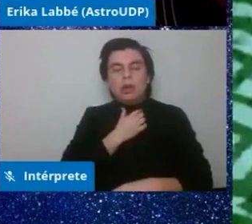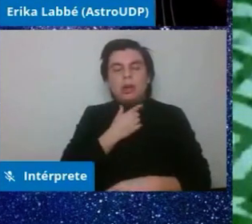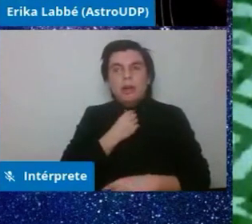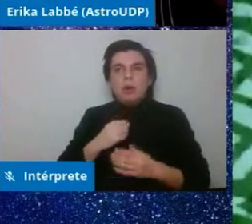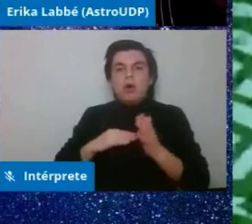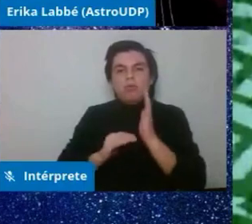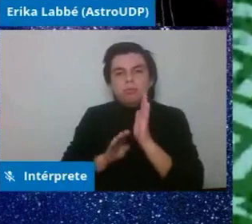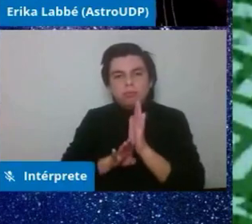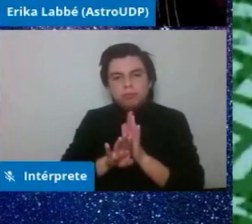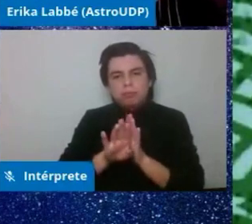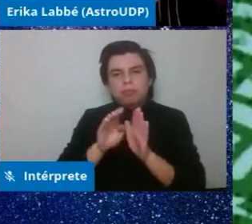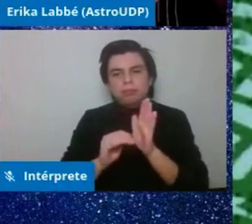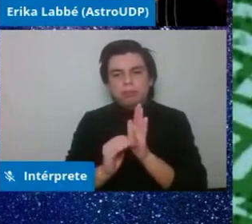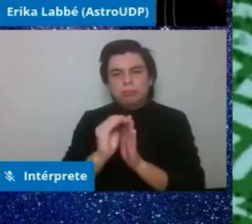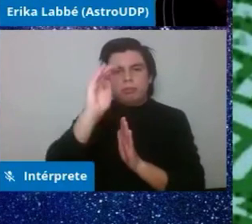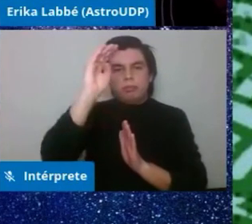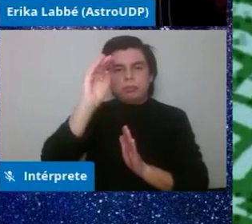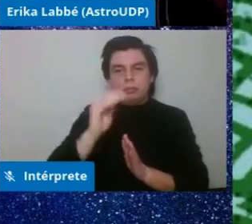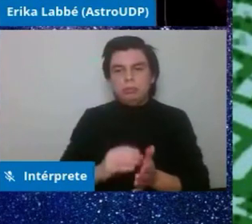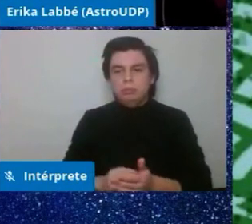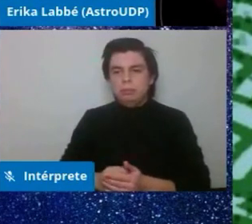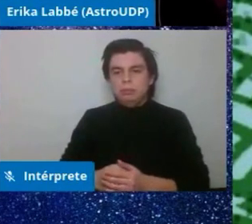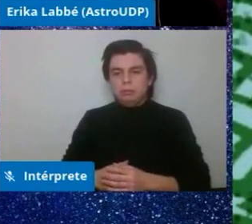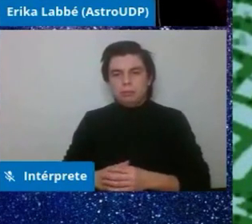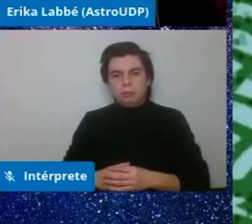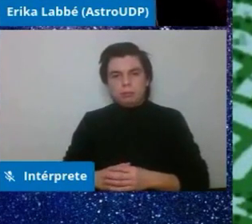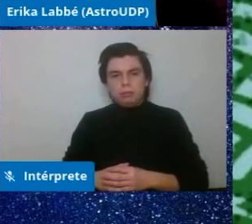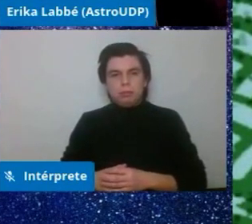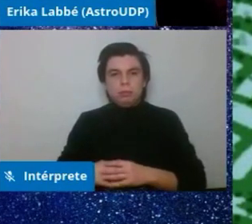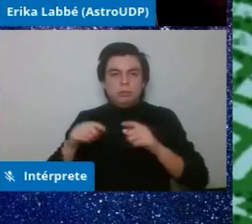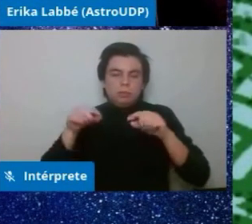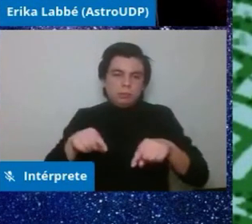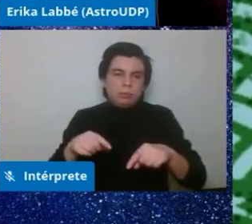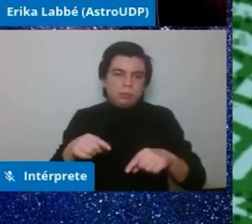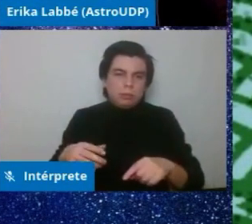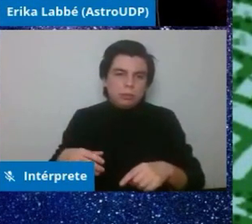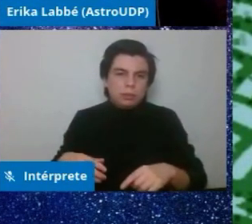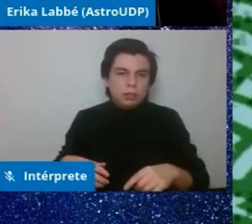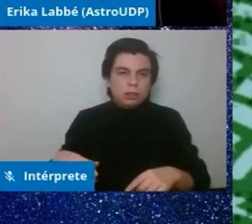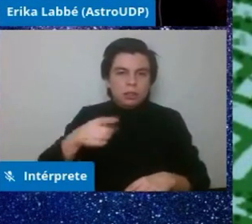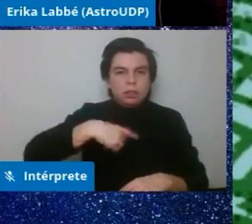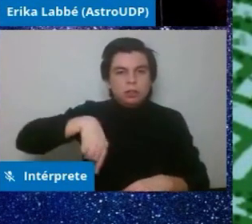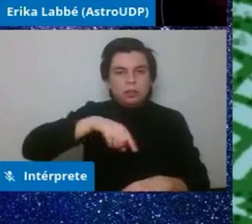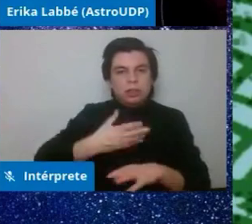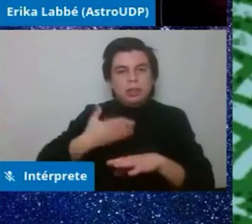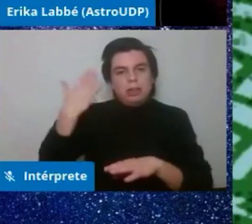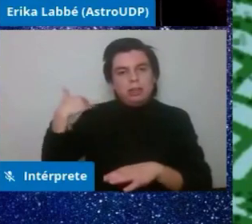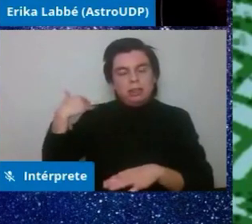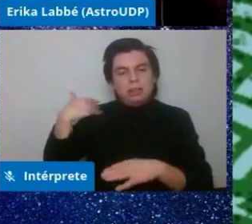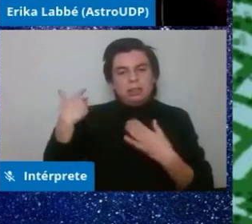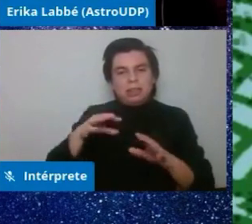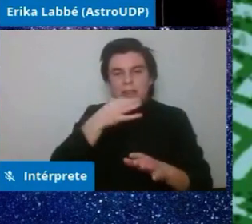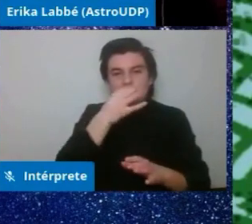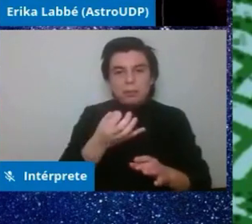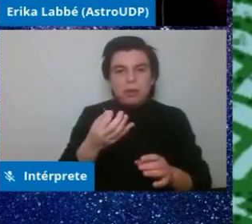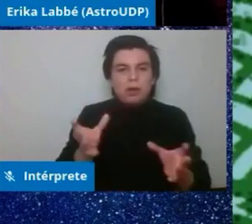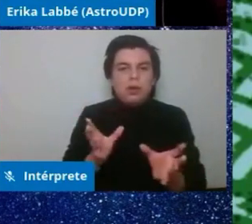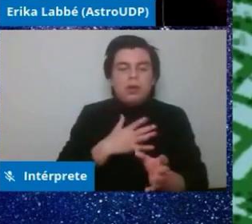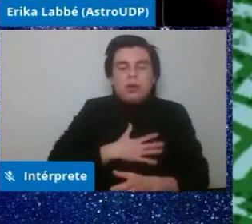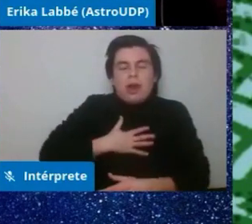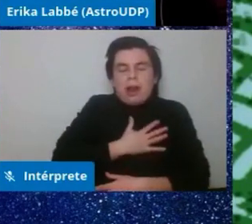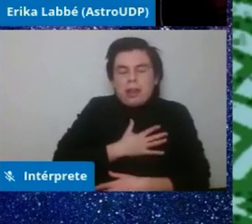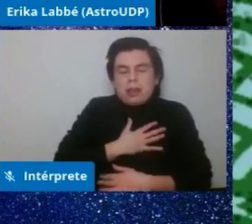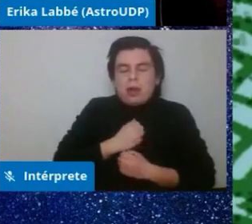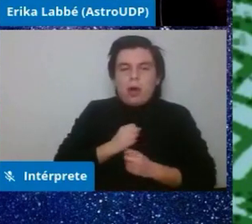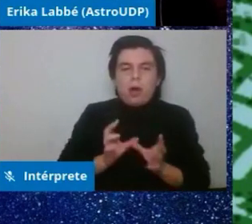Y bueno, aquí llegamos entonces a lo que les había mencionado al principio, a nuestro querido grupo de astronomía inclusiva, que en este minuto